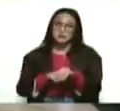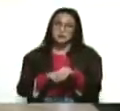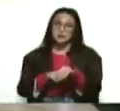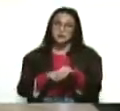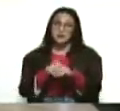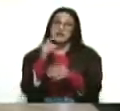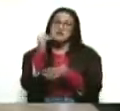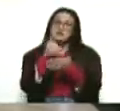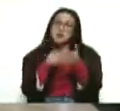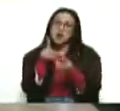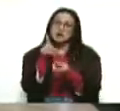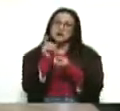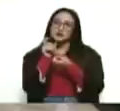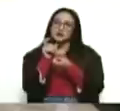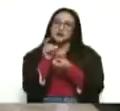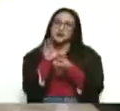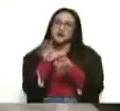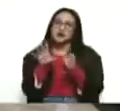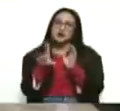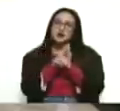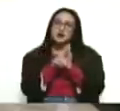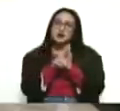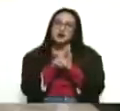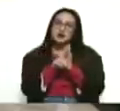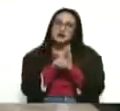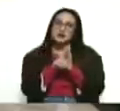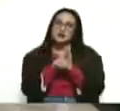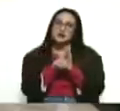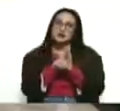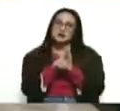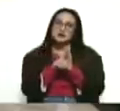aquellos impuestos que están exceptuados de la alícuota máxima de